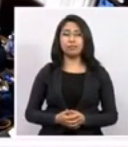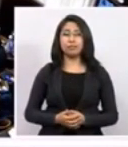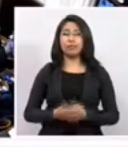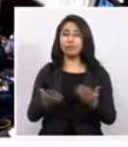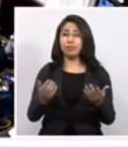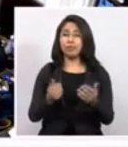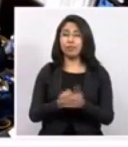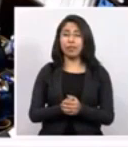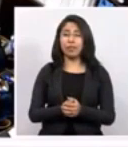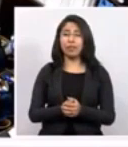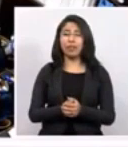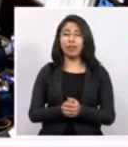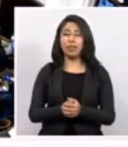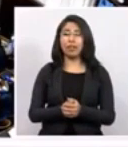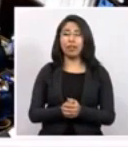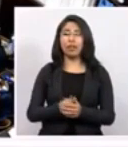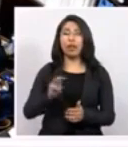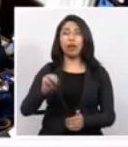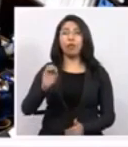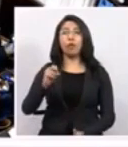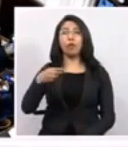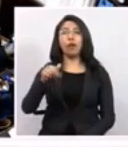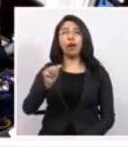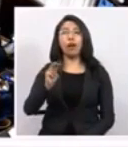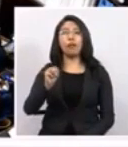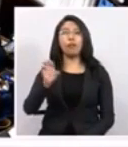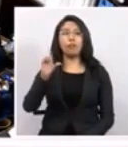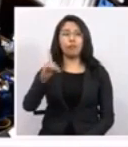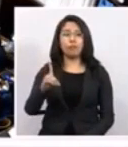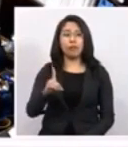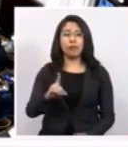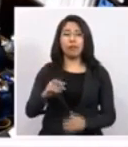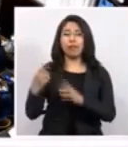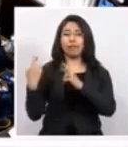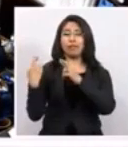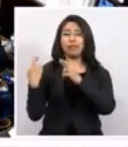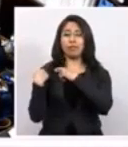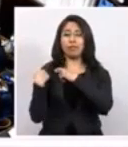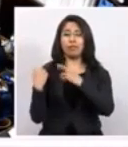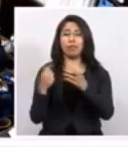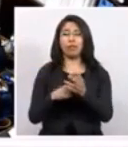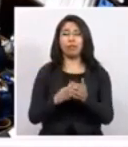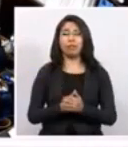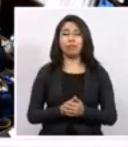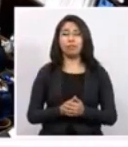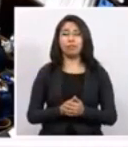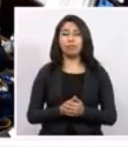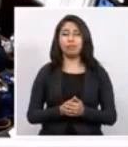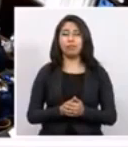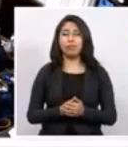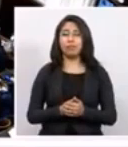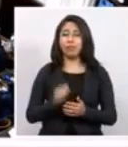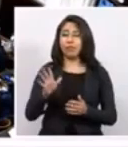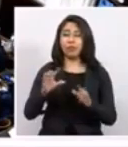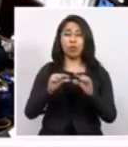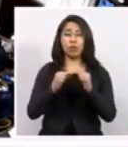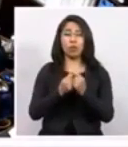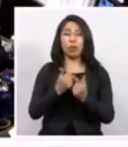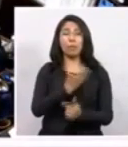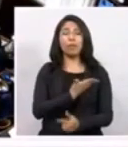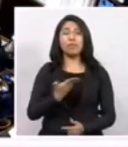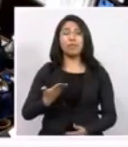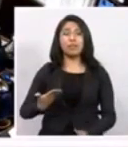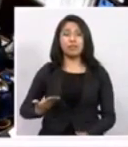a Mohamed Al-Hashmi, delegado de Su Alteza Jeque Khalifa bin Zayed Al-Nayyan, presidente